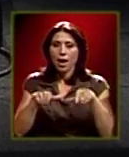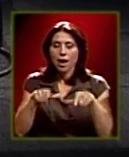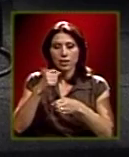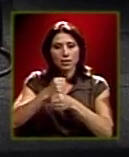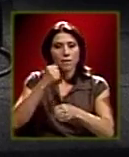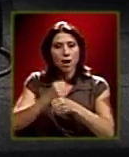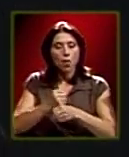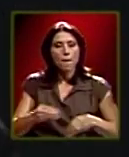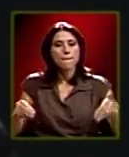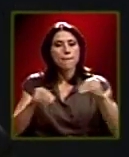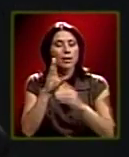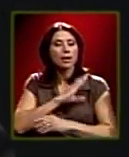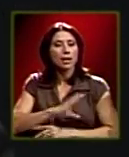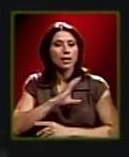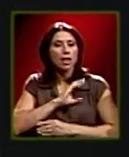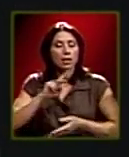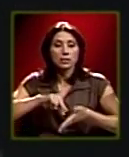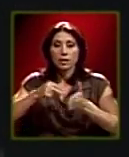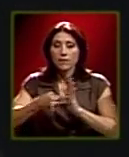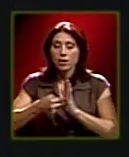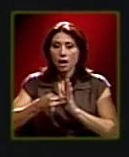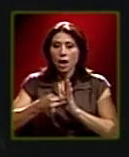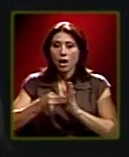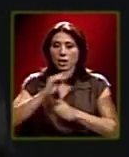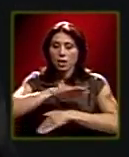decir, que paguen todas